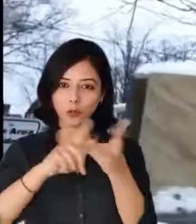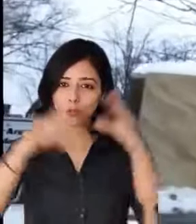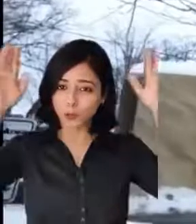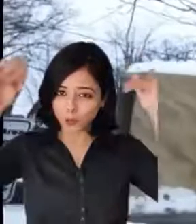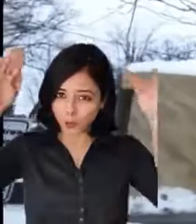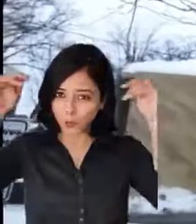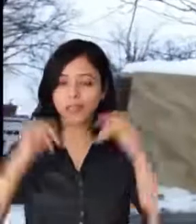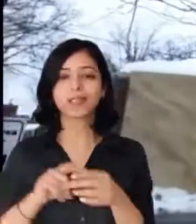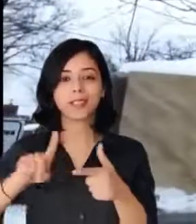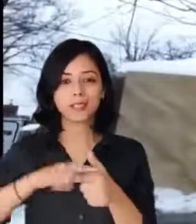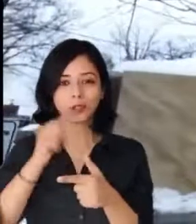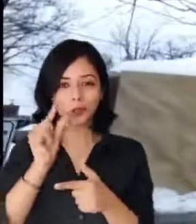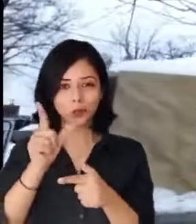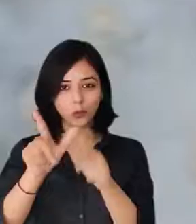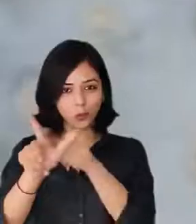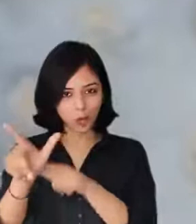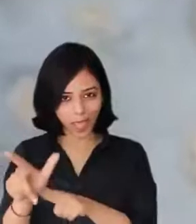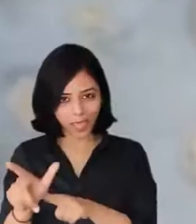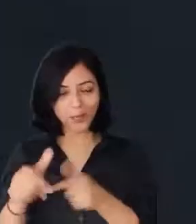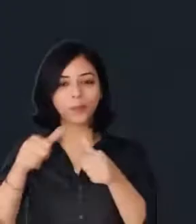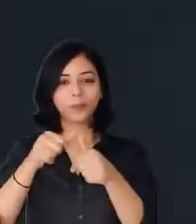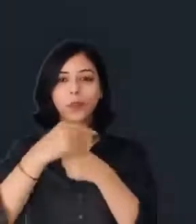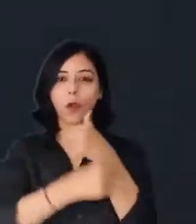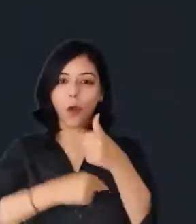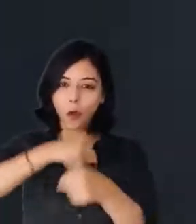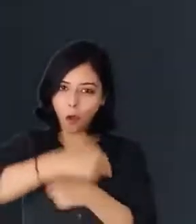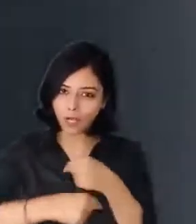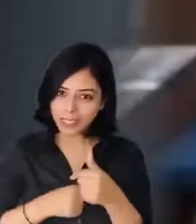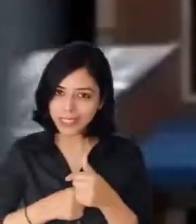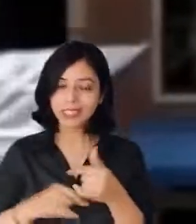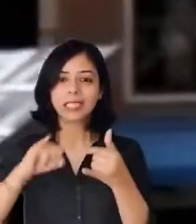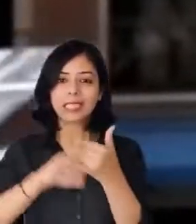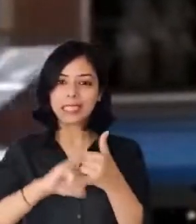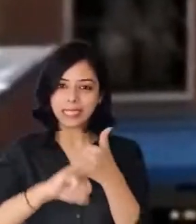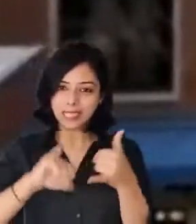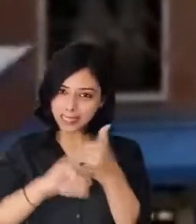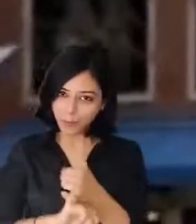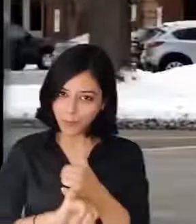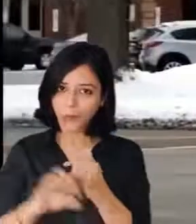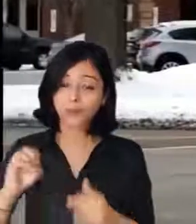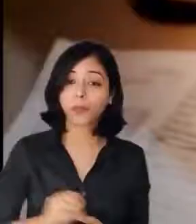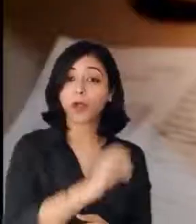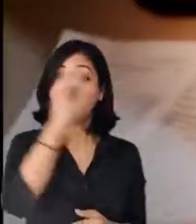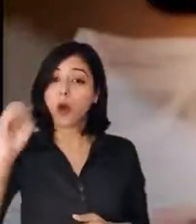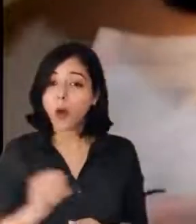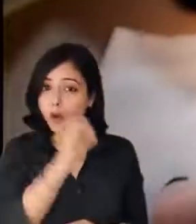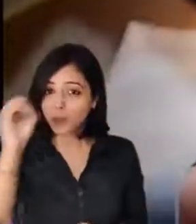Y no fue solo la familia de Robin la que quedó conmocionada ante el espeluznante crimen.